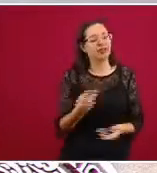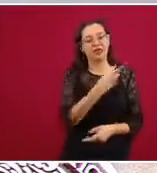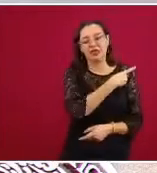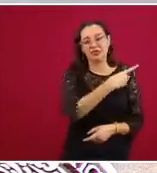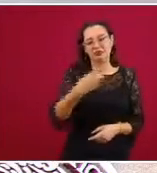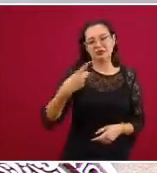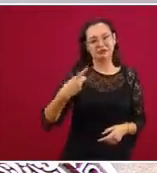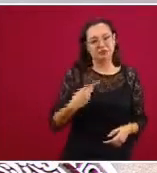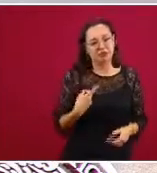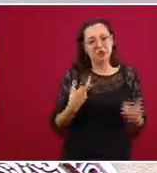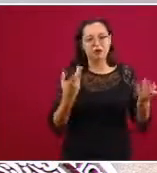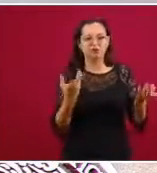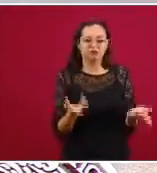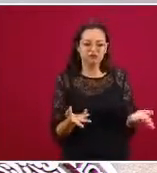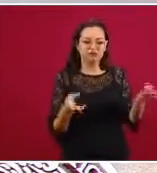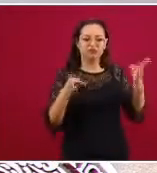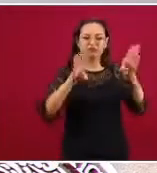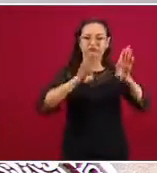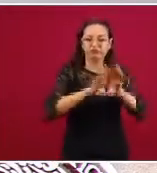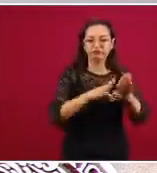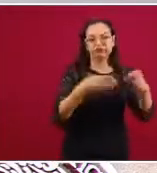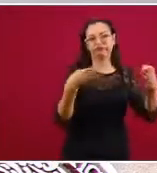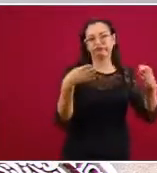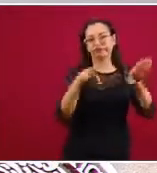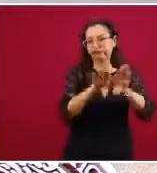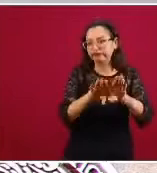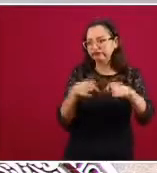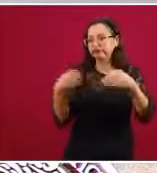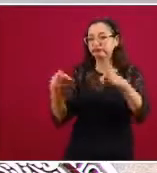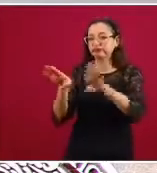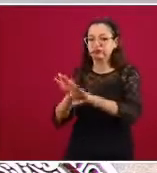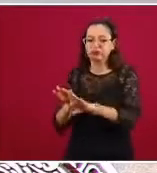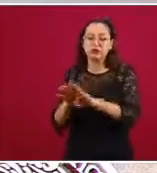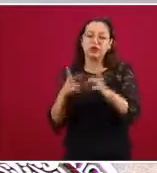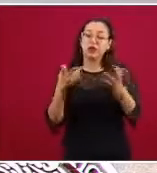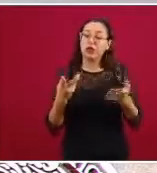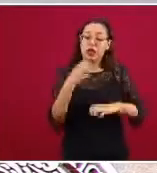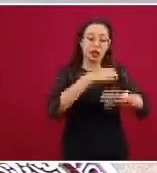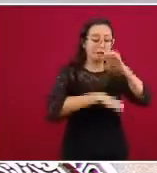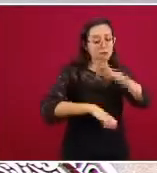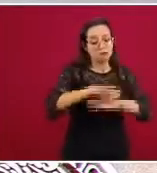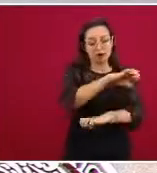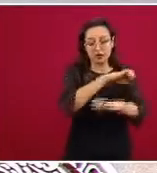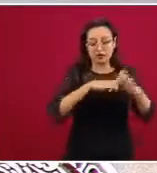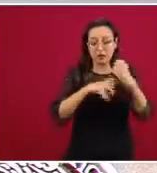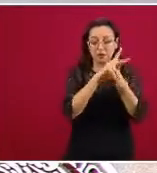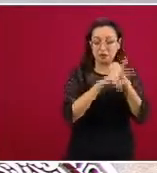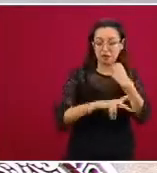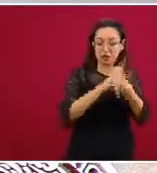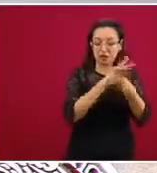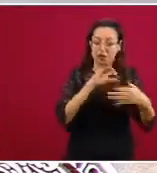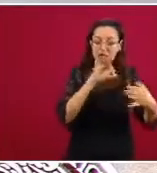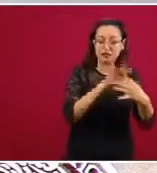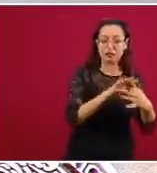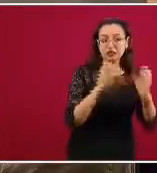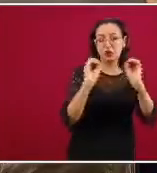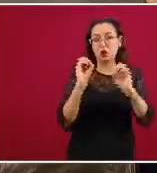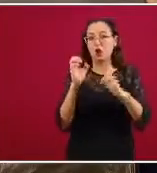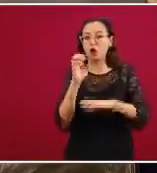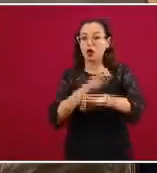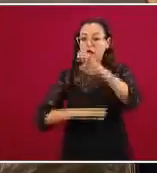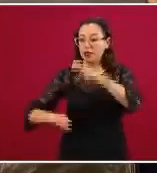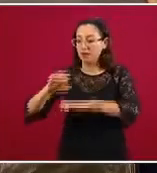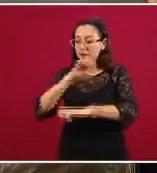válvulas, sean empresas de Estado o sean empresas privadas. Este